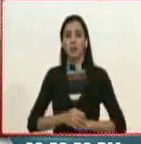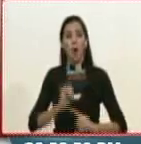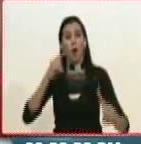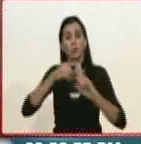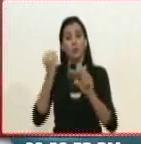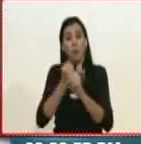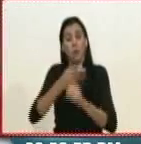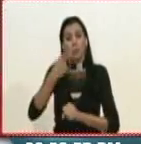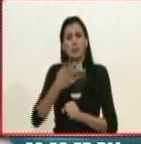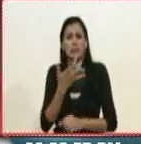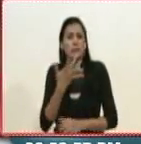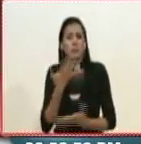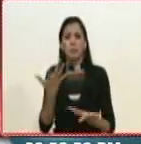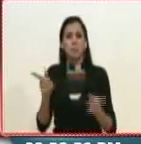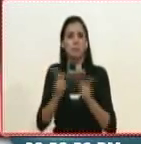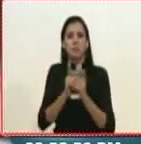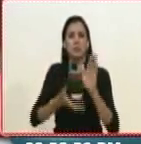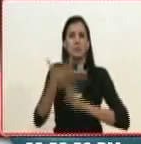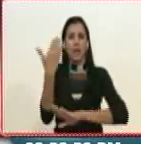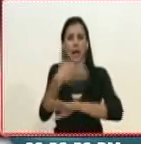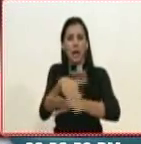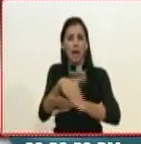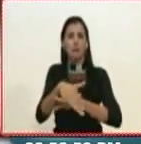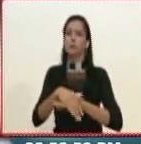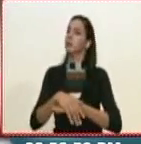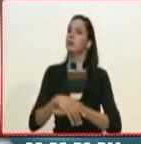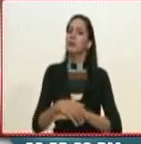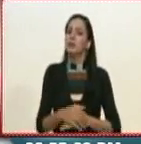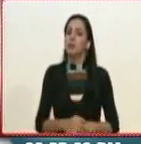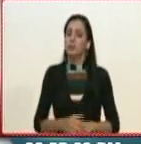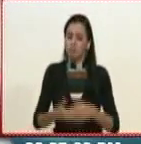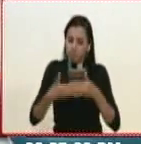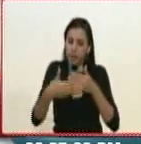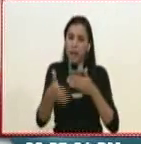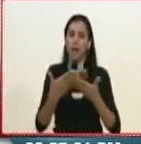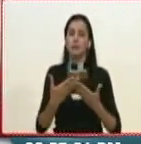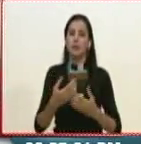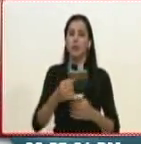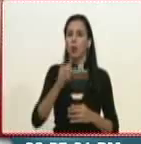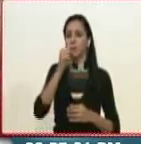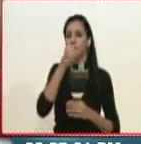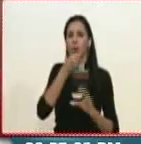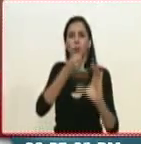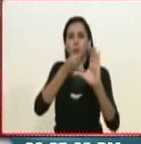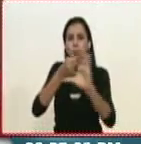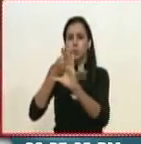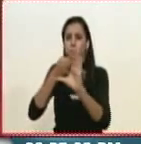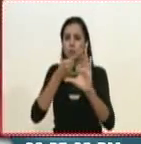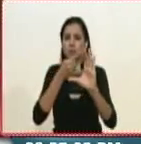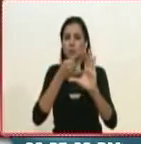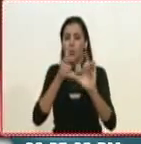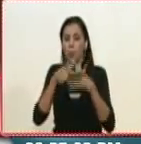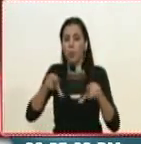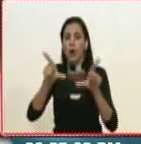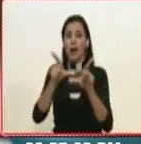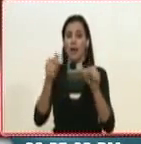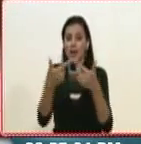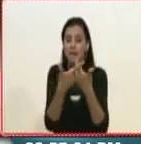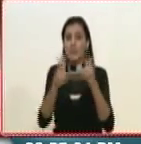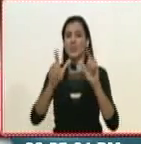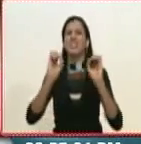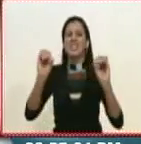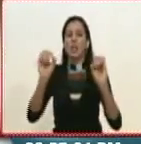a veces tan simple como eso, salir a la calle, sacar con los parlantes, crear un espacio, ¿verdad?, libre de